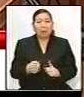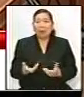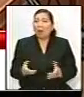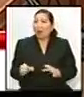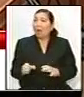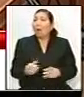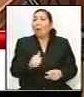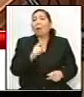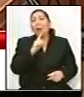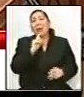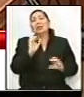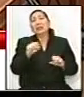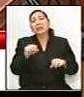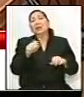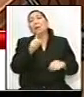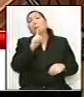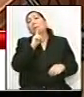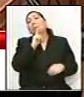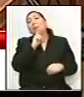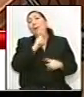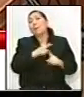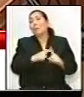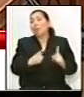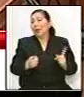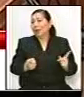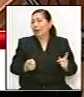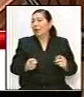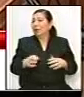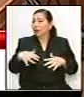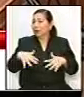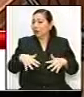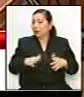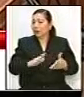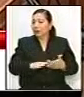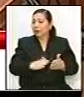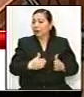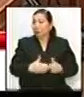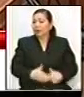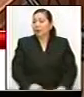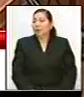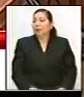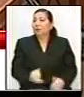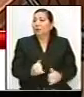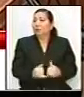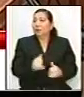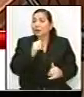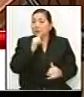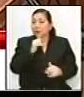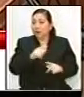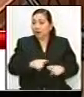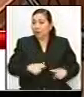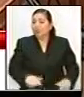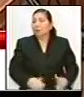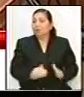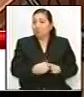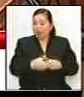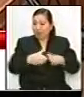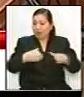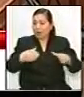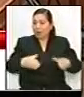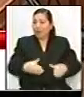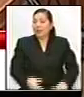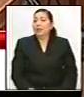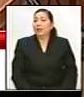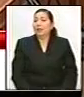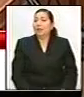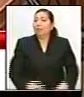actúan. Entonces, ha habido 15 invasiones en nuestra comunidad. Al final, el área reservada, que es la más grande,